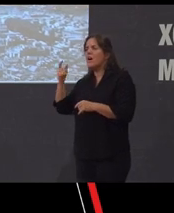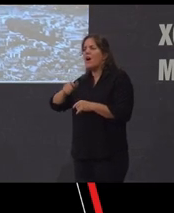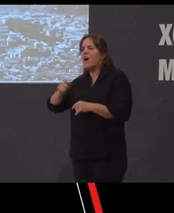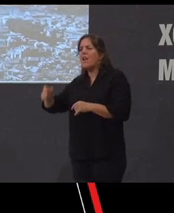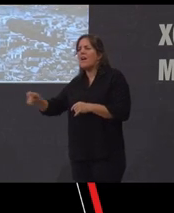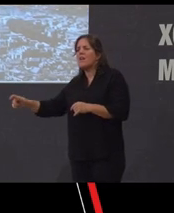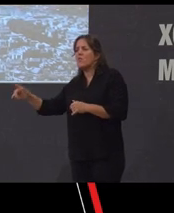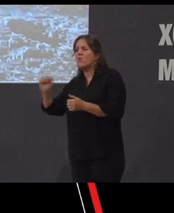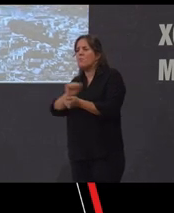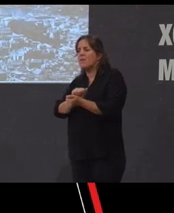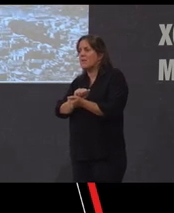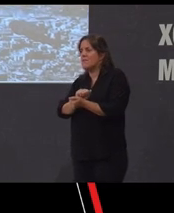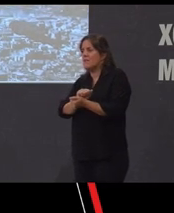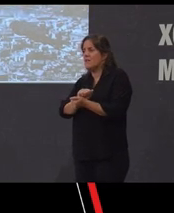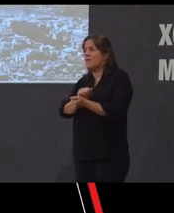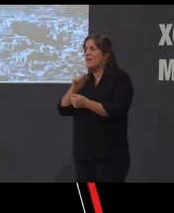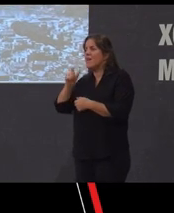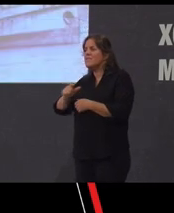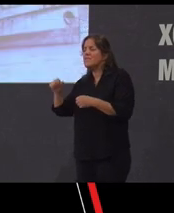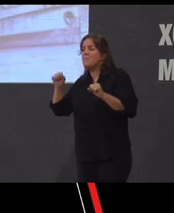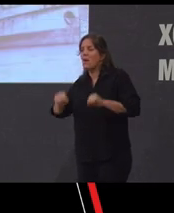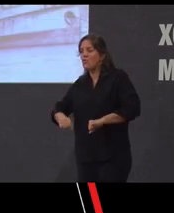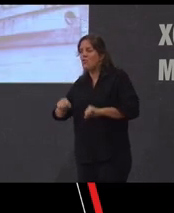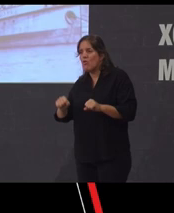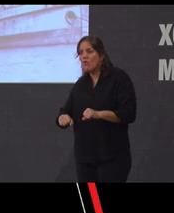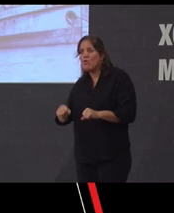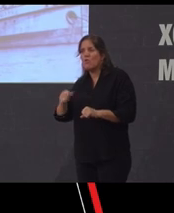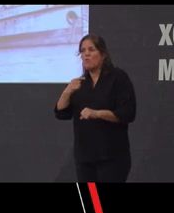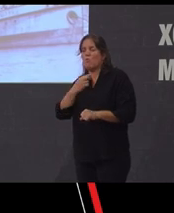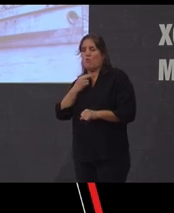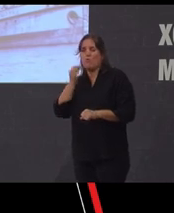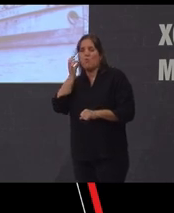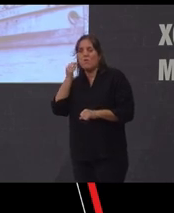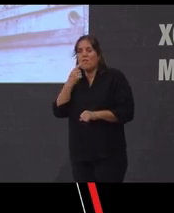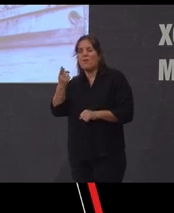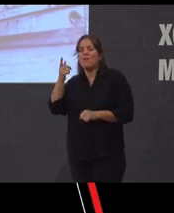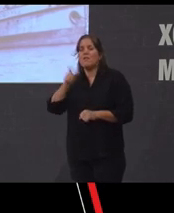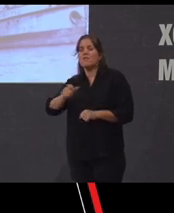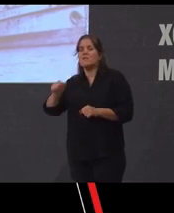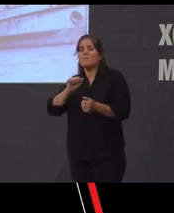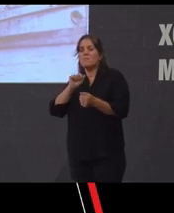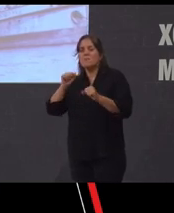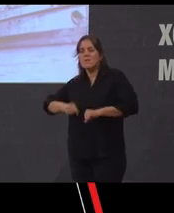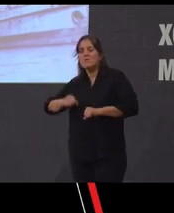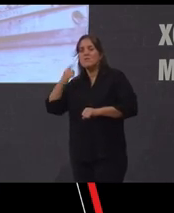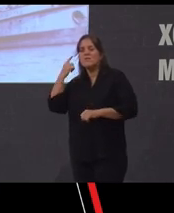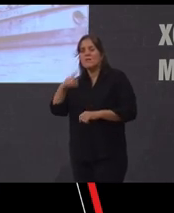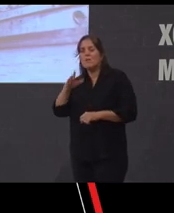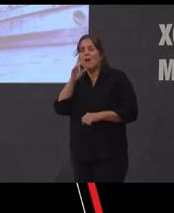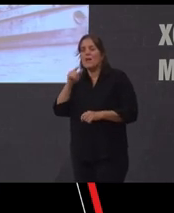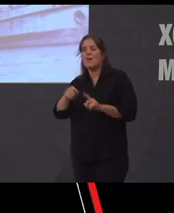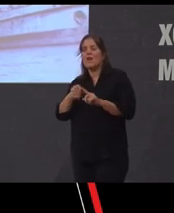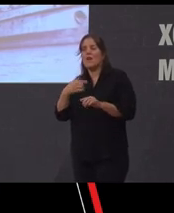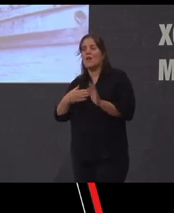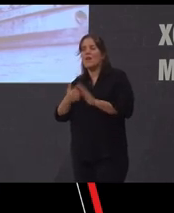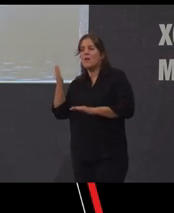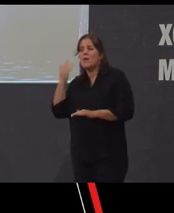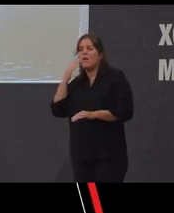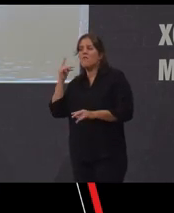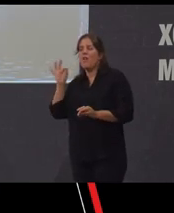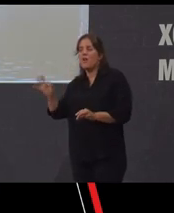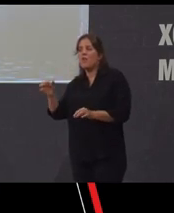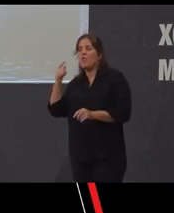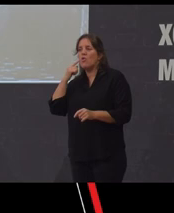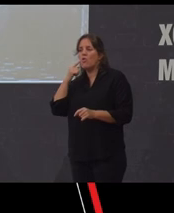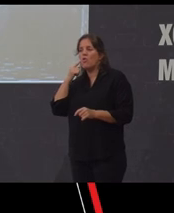polo relleno. A xente maior sabía que a drajar na cabeza do areo cala iba o criadero. Foi